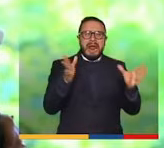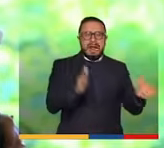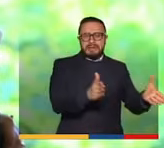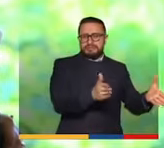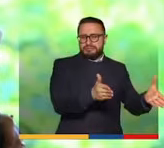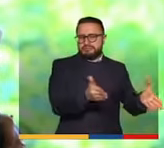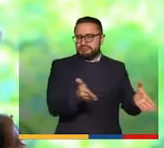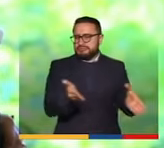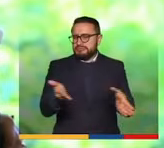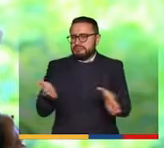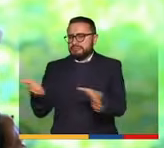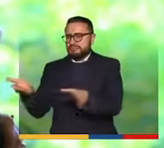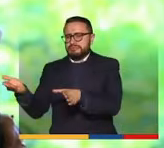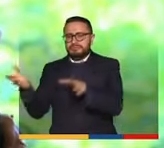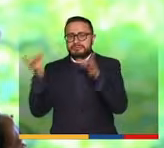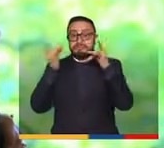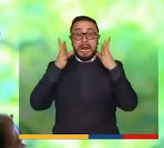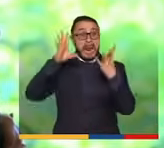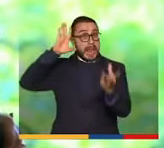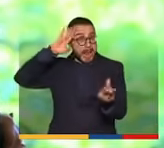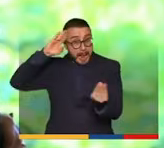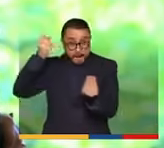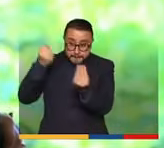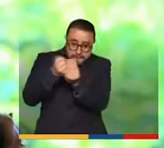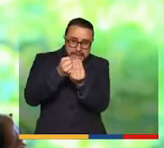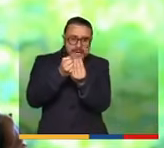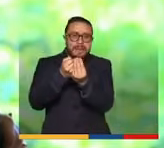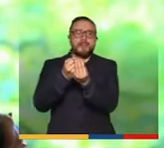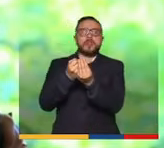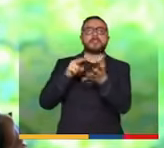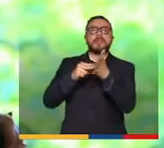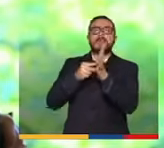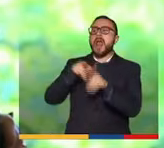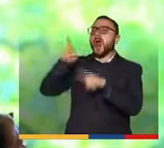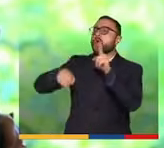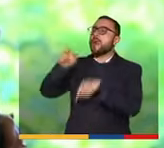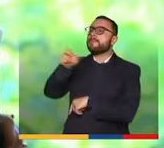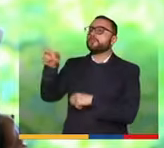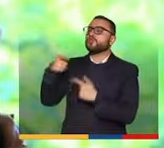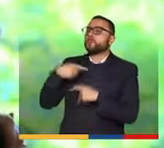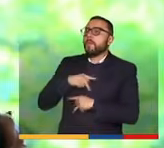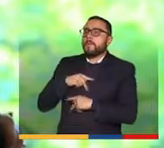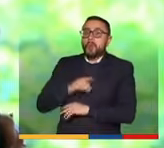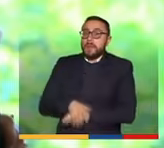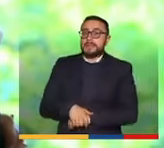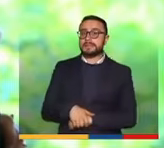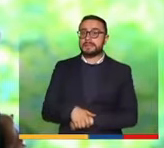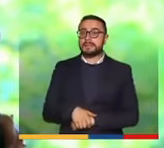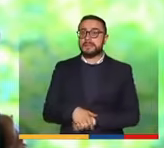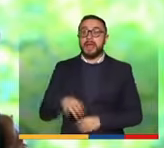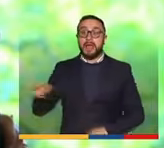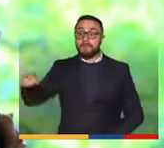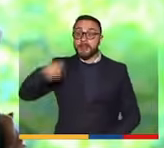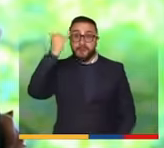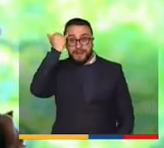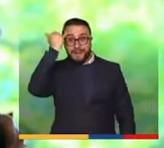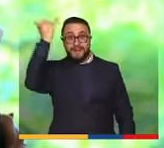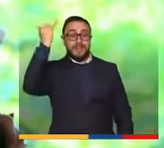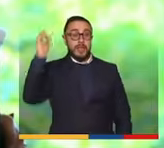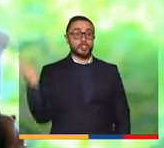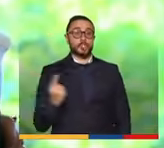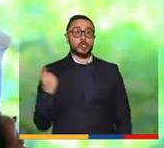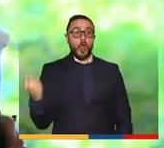muerte. Un paramilitarismo que no es de unos sujetos simplemente aislados que de